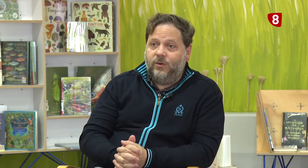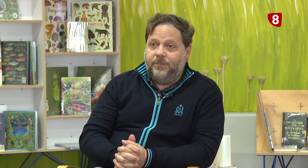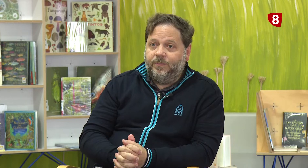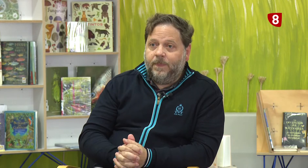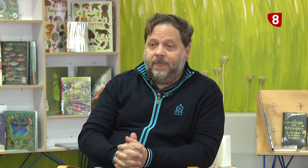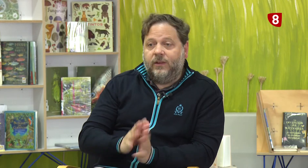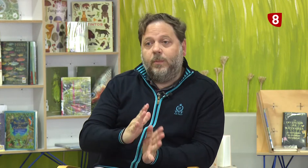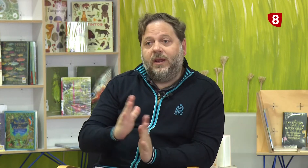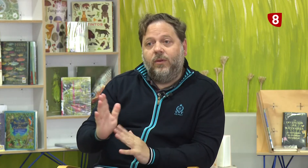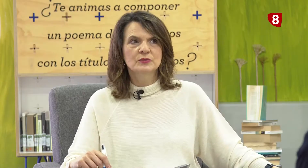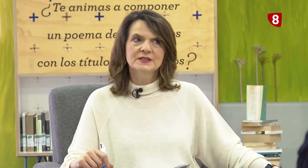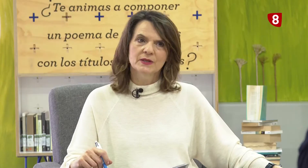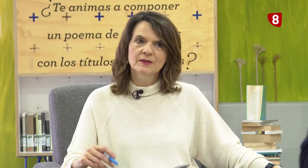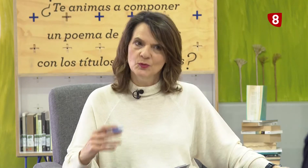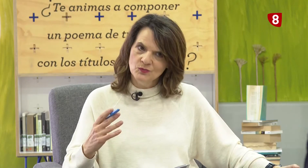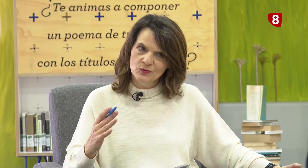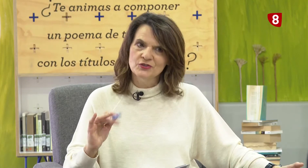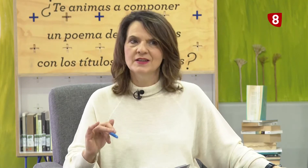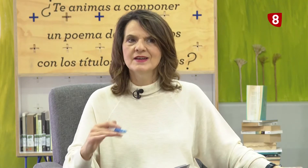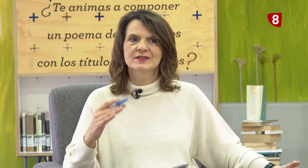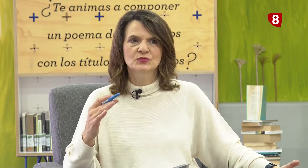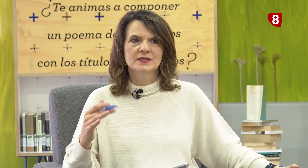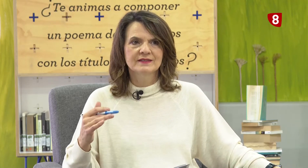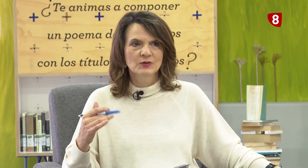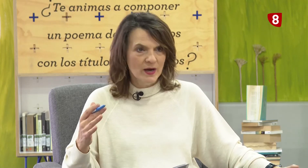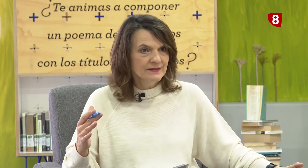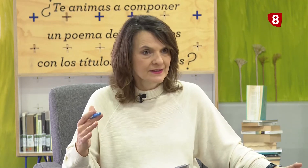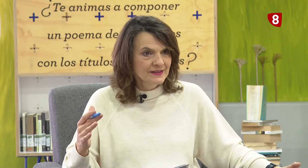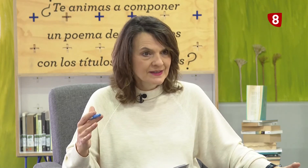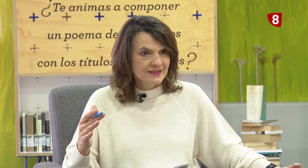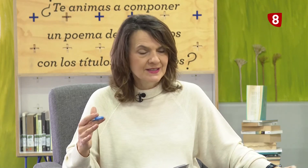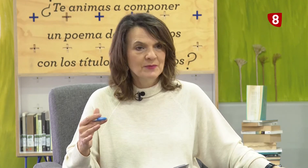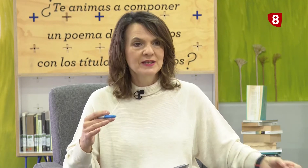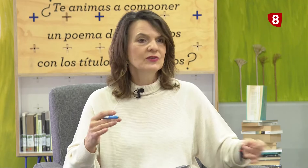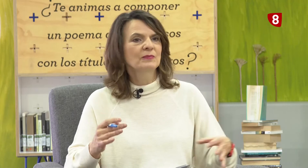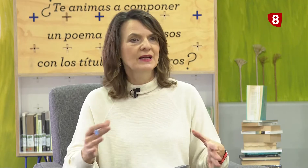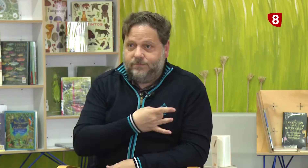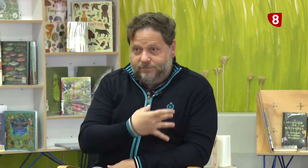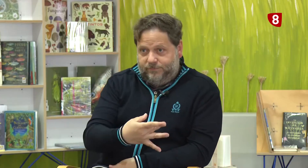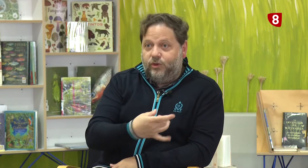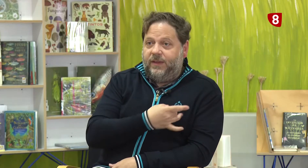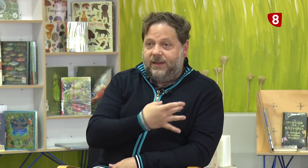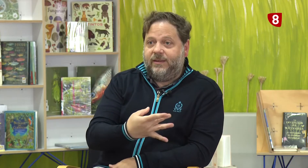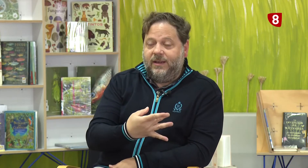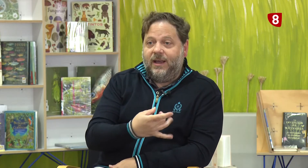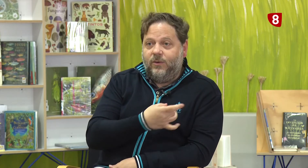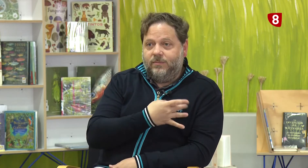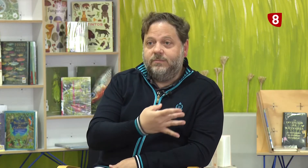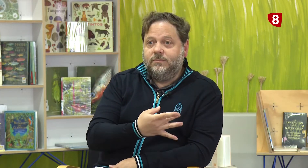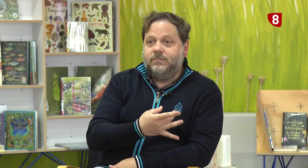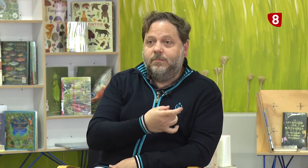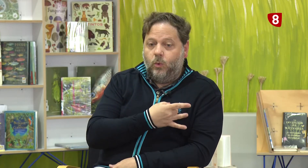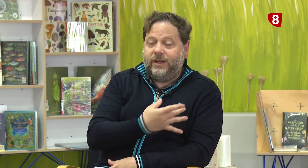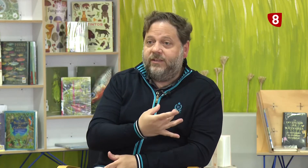deletrearlo tanto para Si tuvieras, por ejemplo, una curiosidad ya, si tú tuvieras que decir White, que es ese apellido, Blanco, ¿cómo sería? Yo diría así, claro.